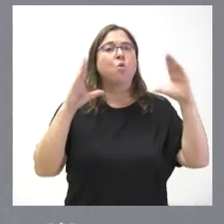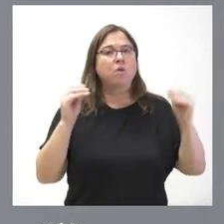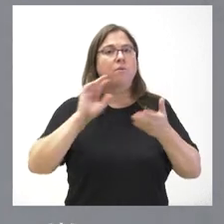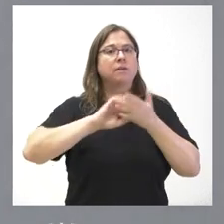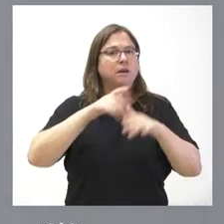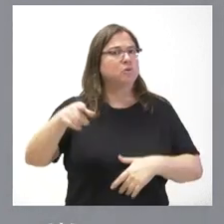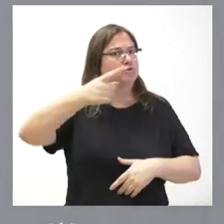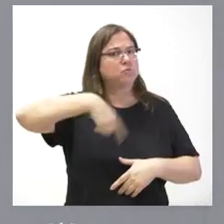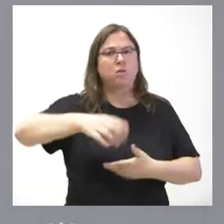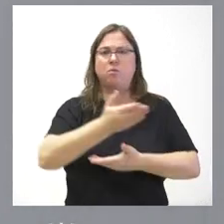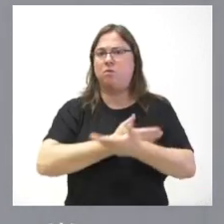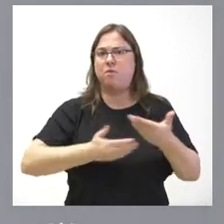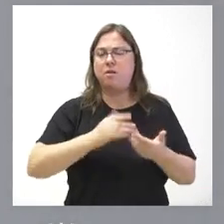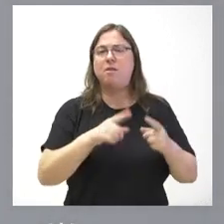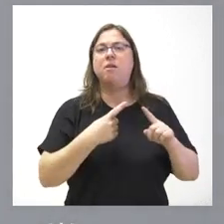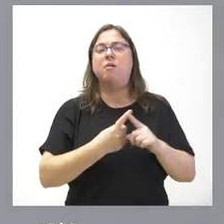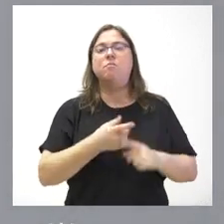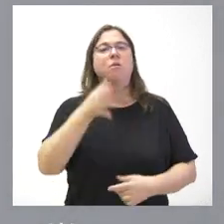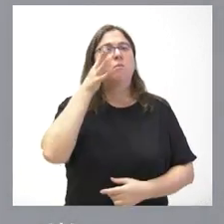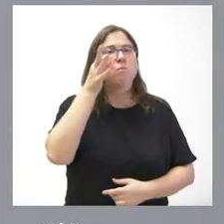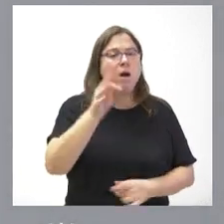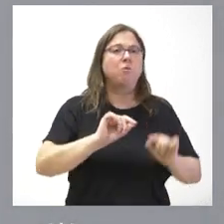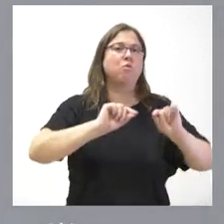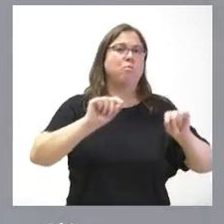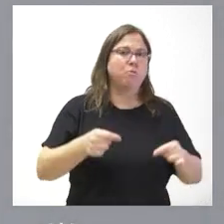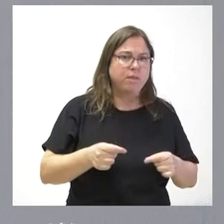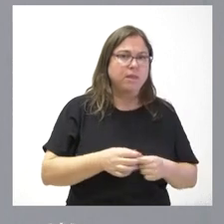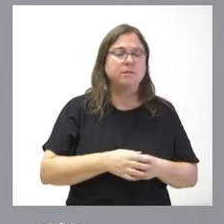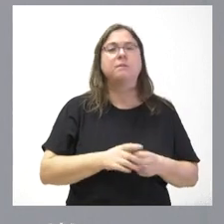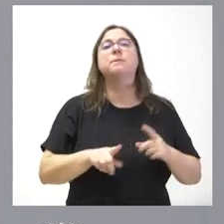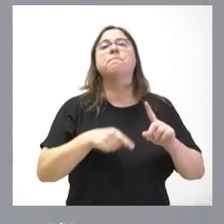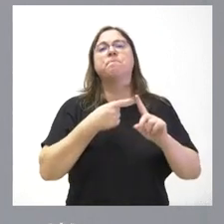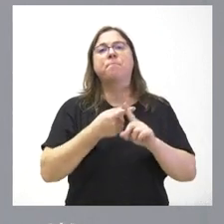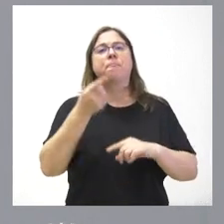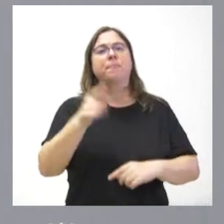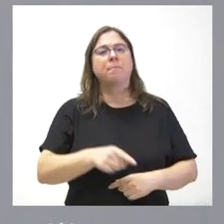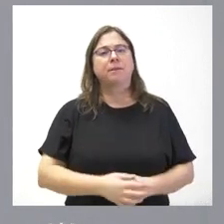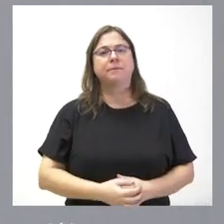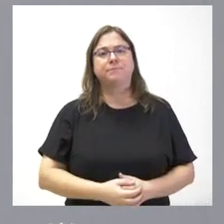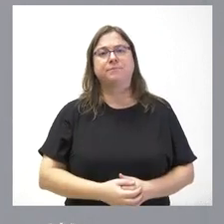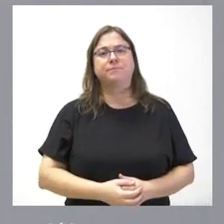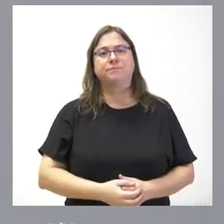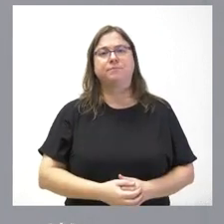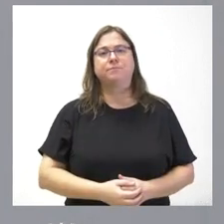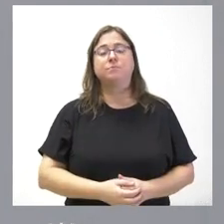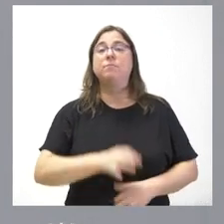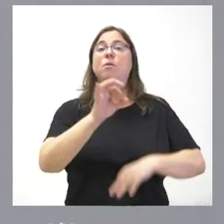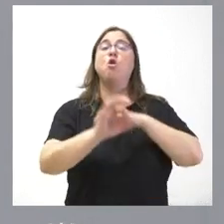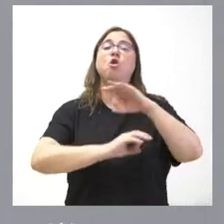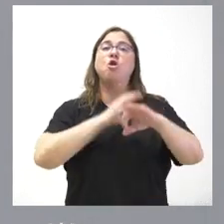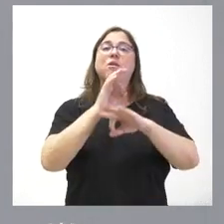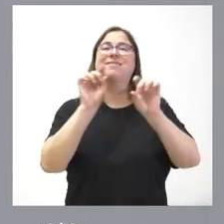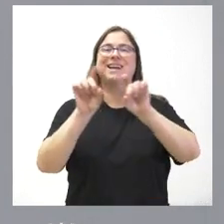Autónoma de los municipios y provincias también de organizaciones